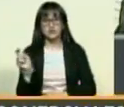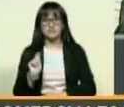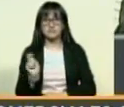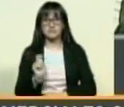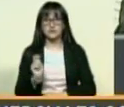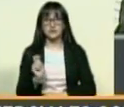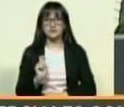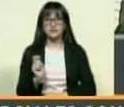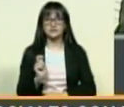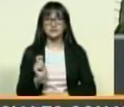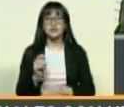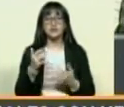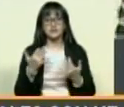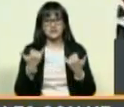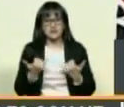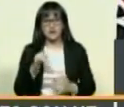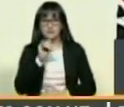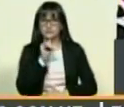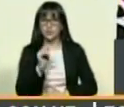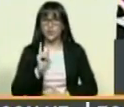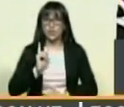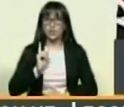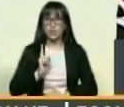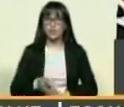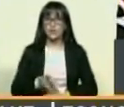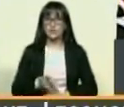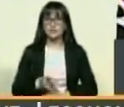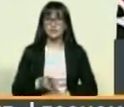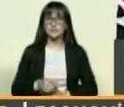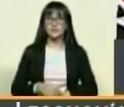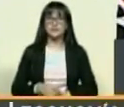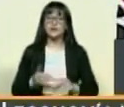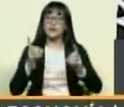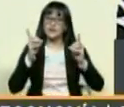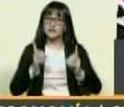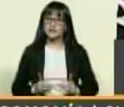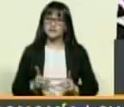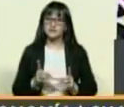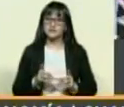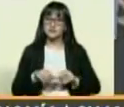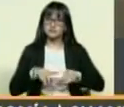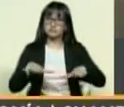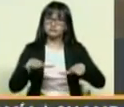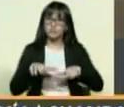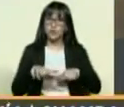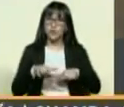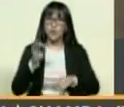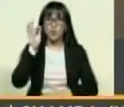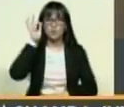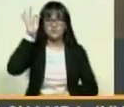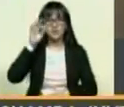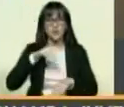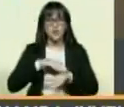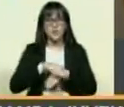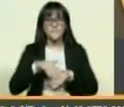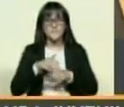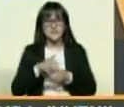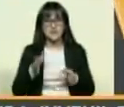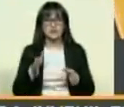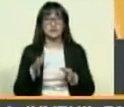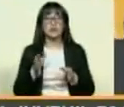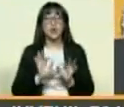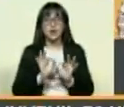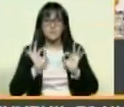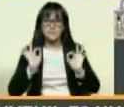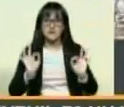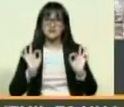ya debemos anunciar. Este Consejo de Ministros ha decidido que se convocará un Consejo de Ministros extraordinario